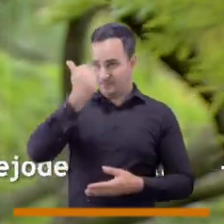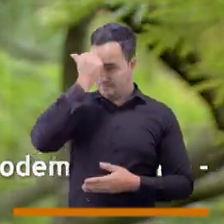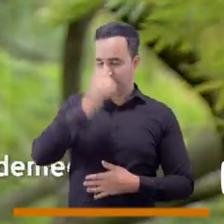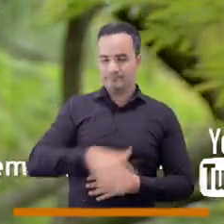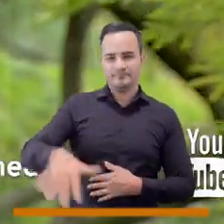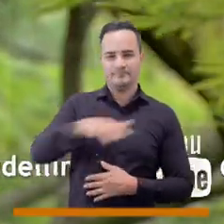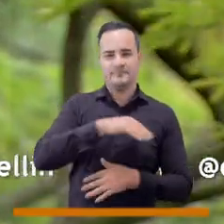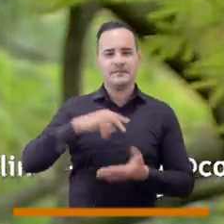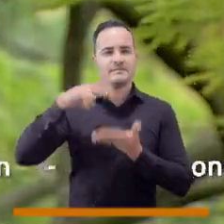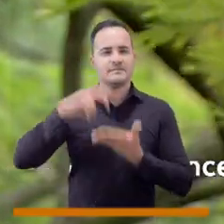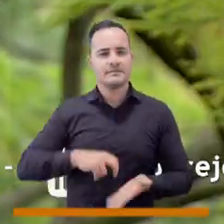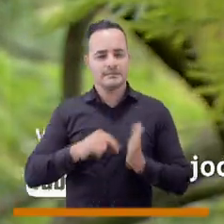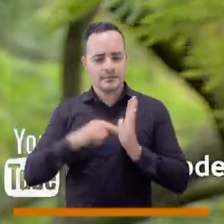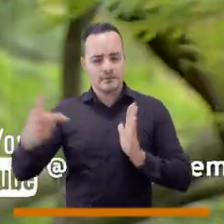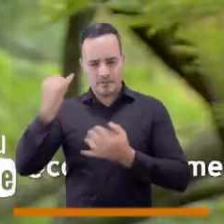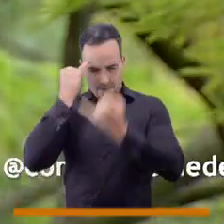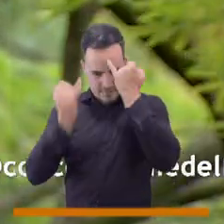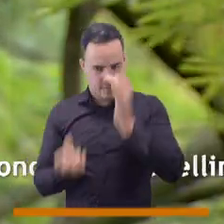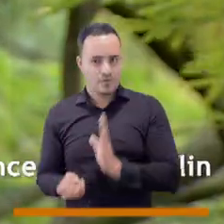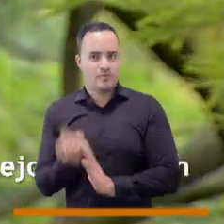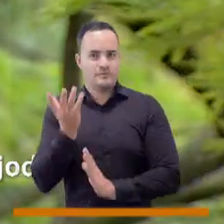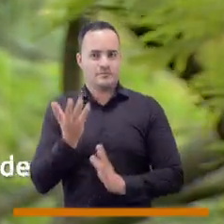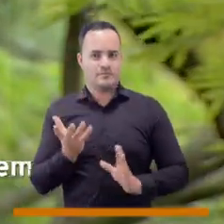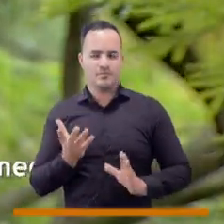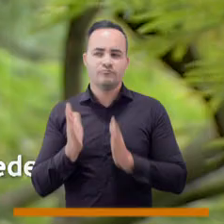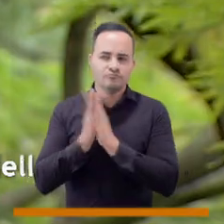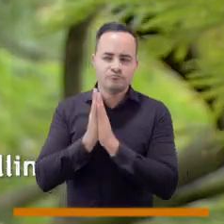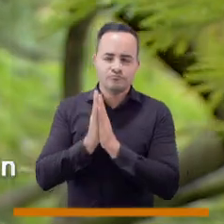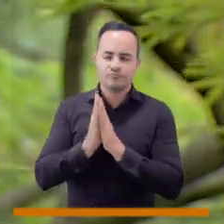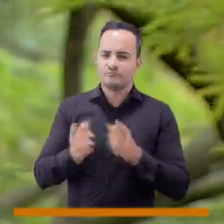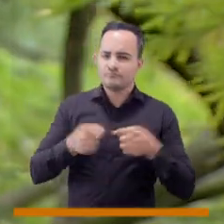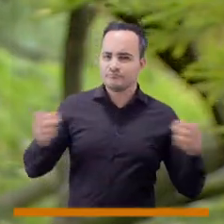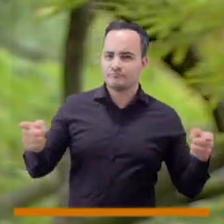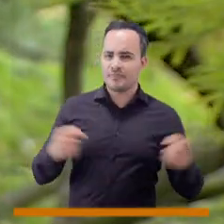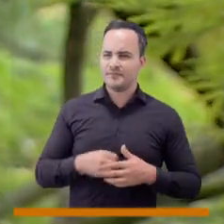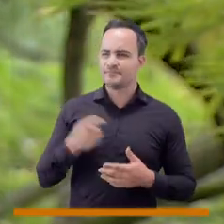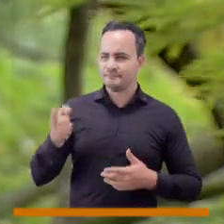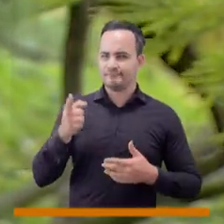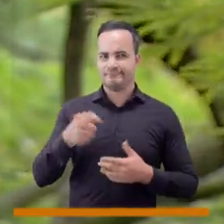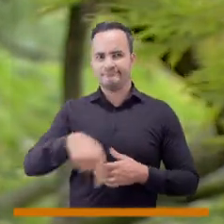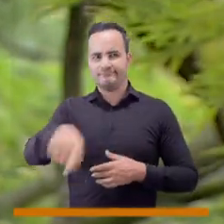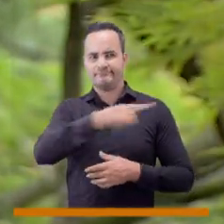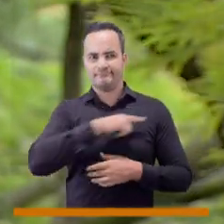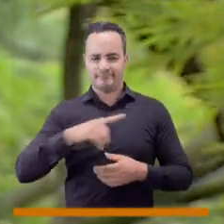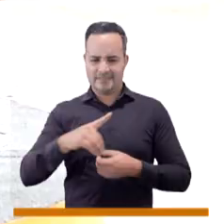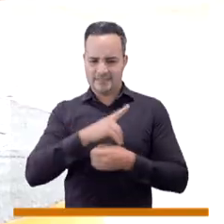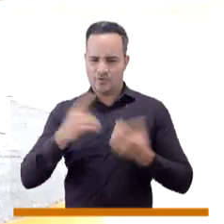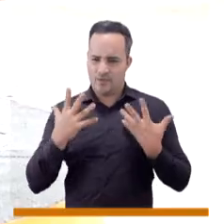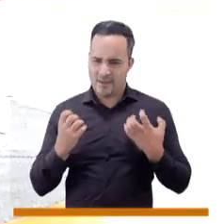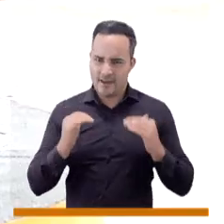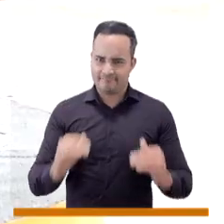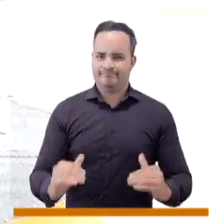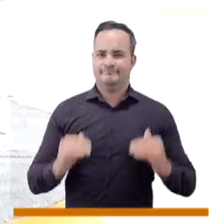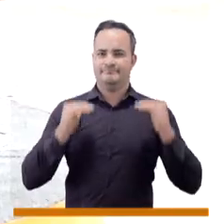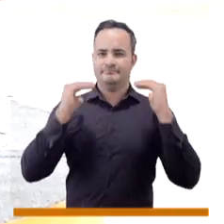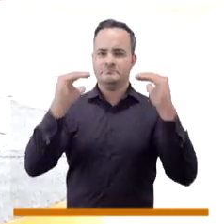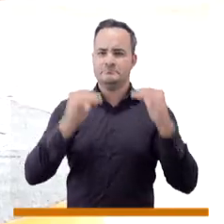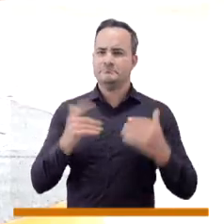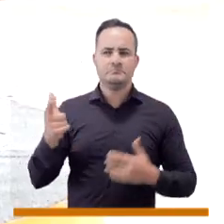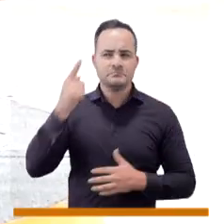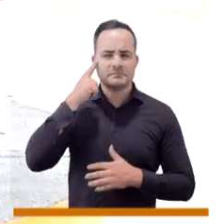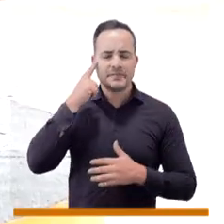e innovación y elevar esa idea a que nos volvamos distrito. ¿Qué significa la figura y cómo